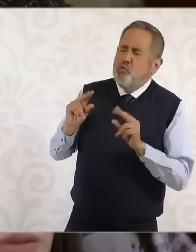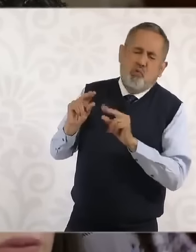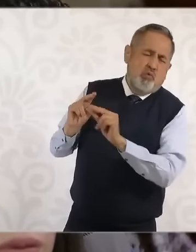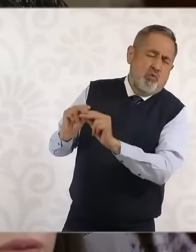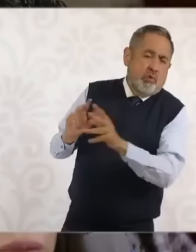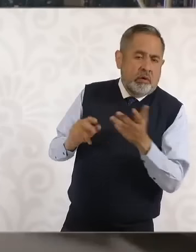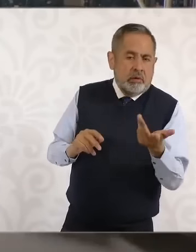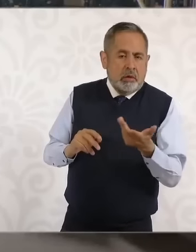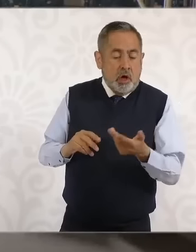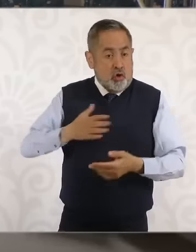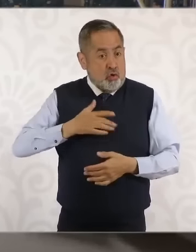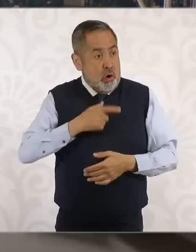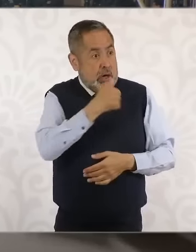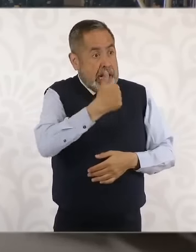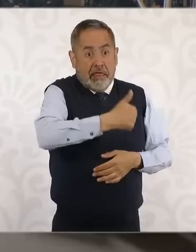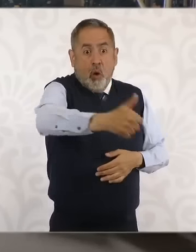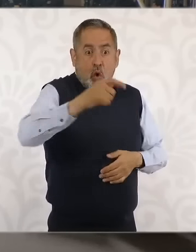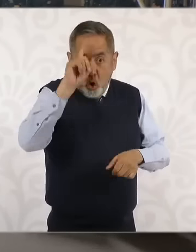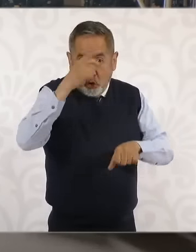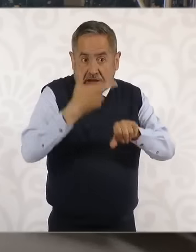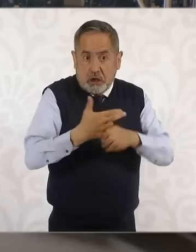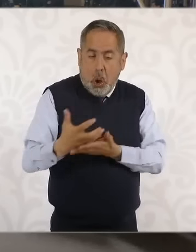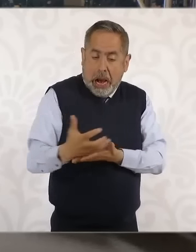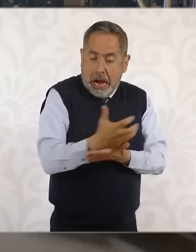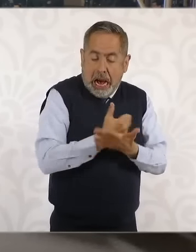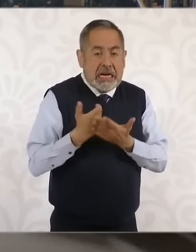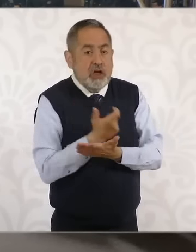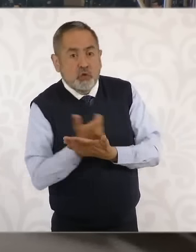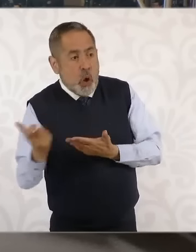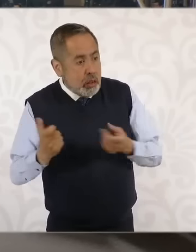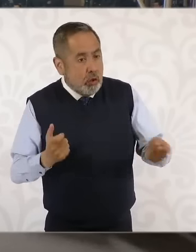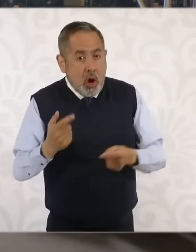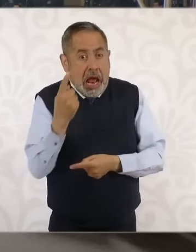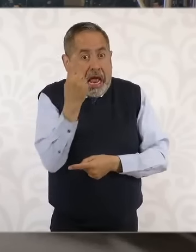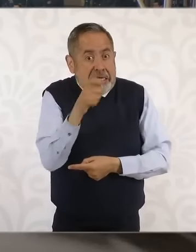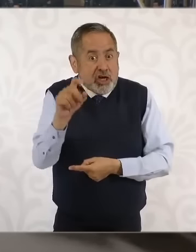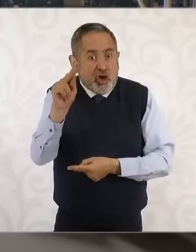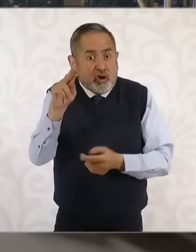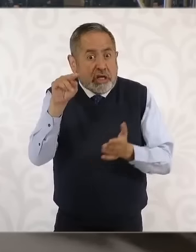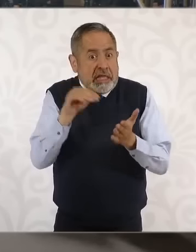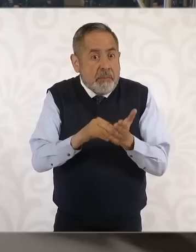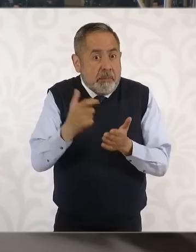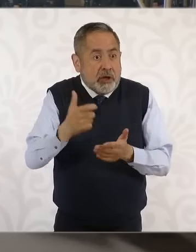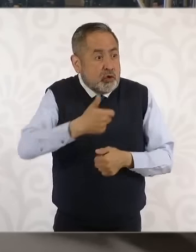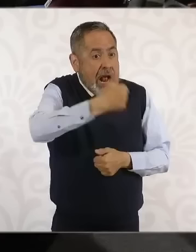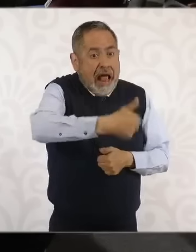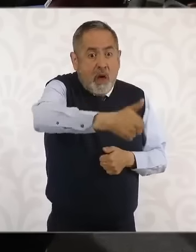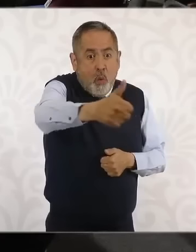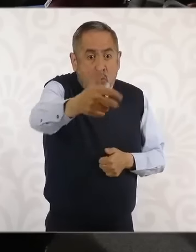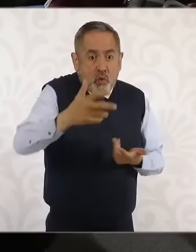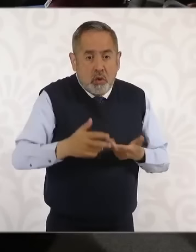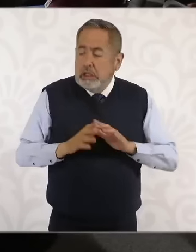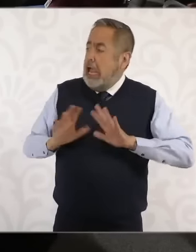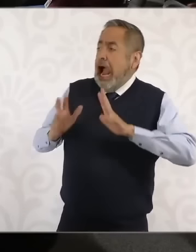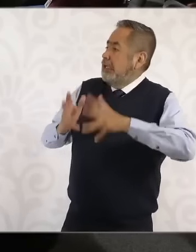revisarse los sueldos, que cada consejero y consejera nos cuesta al mes 180,000 pesos netos,